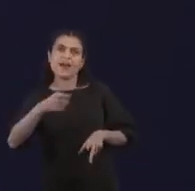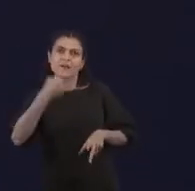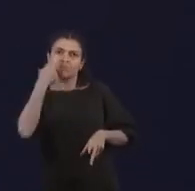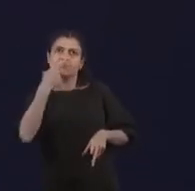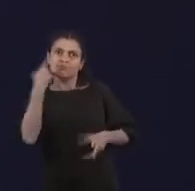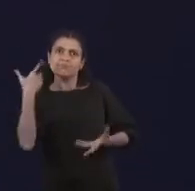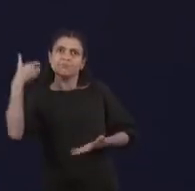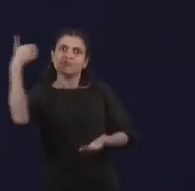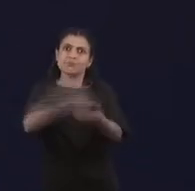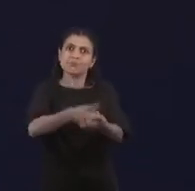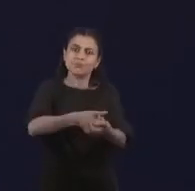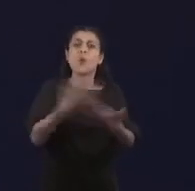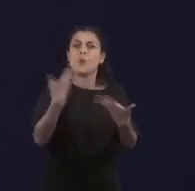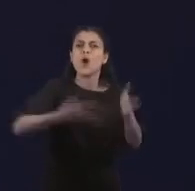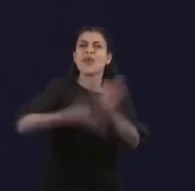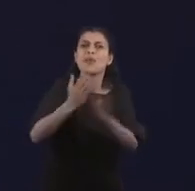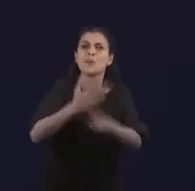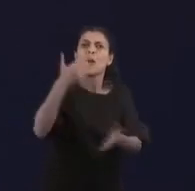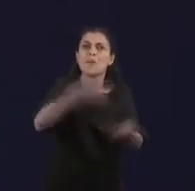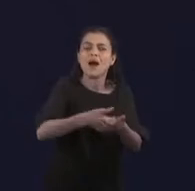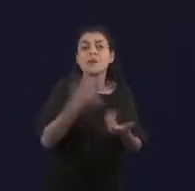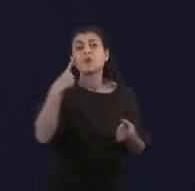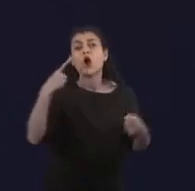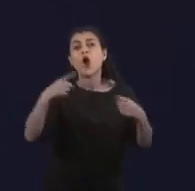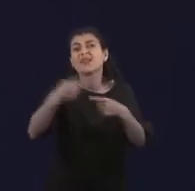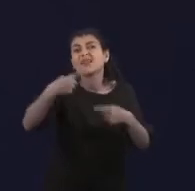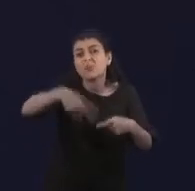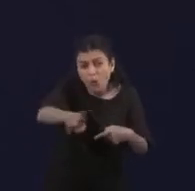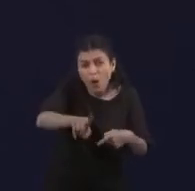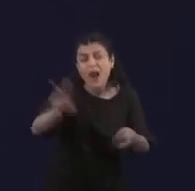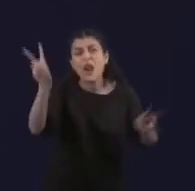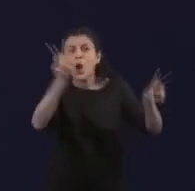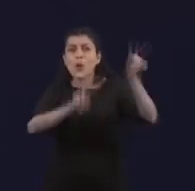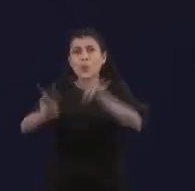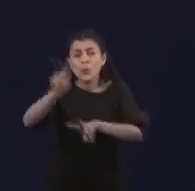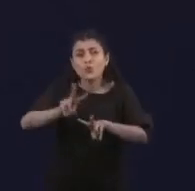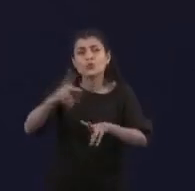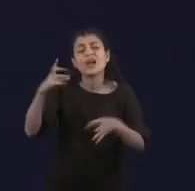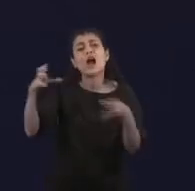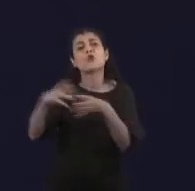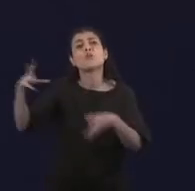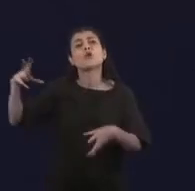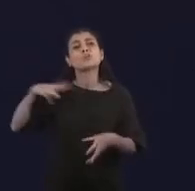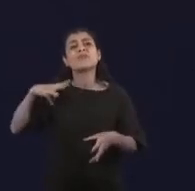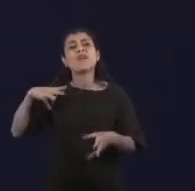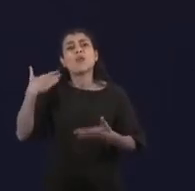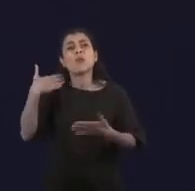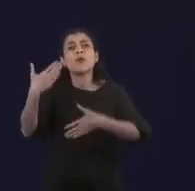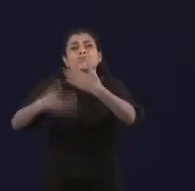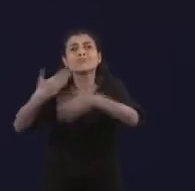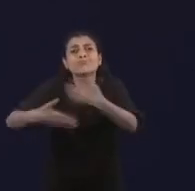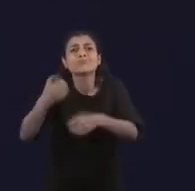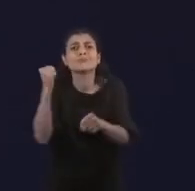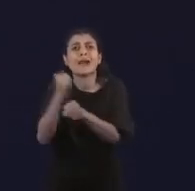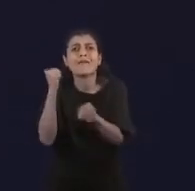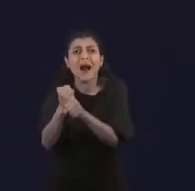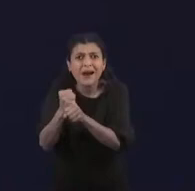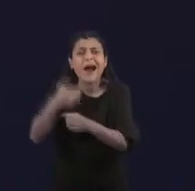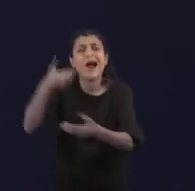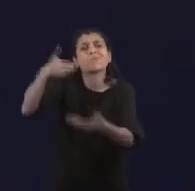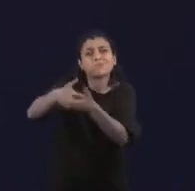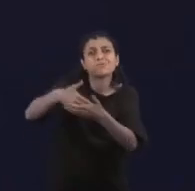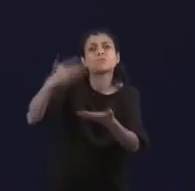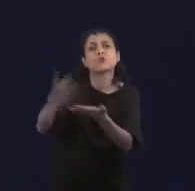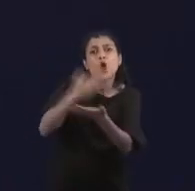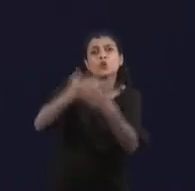gran desafío, o hacia dónde va todo esto, es efectivamente a que el sector privado se pueda desarrollar. Así que confiamos